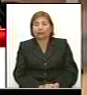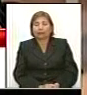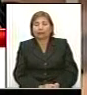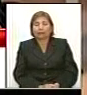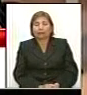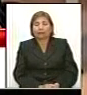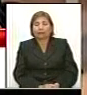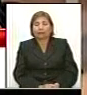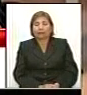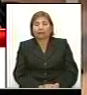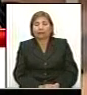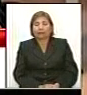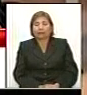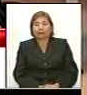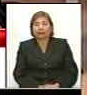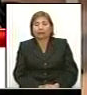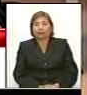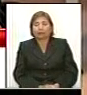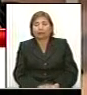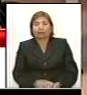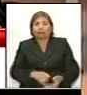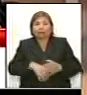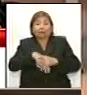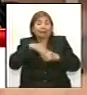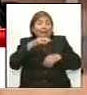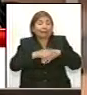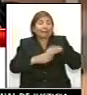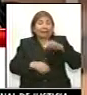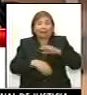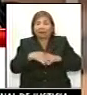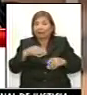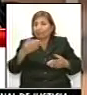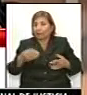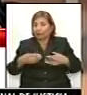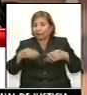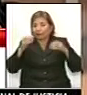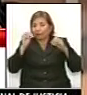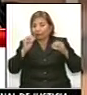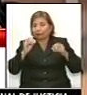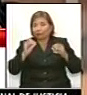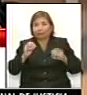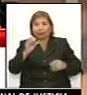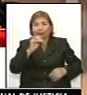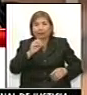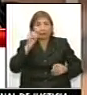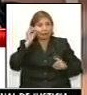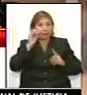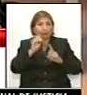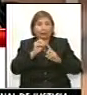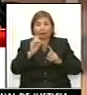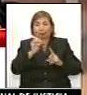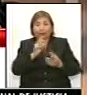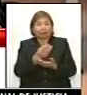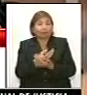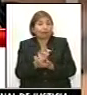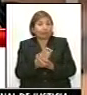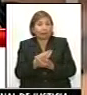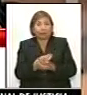como que a relajarte o a no poner objeciones, ¿no es cierto? A no